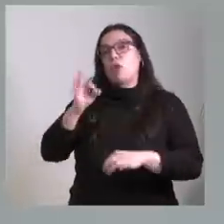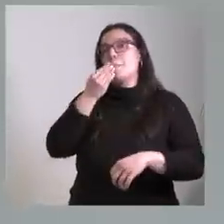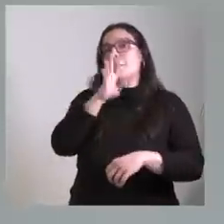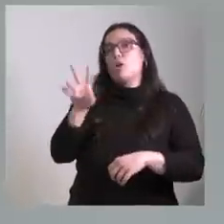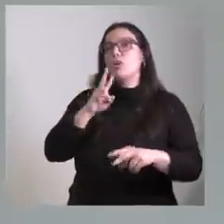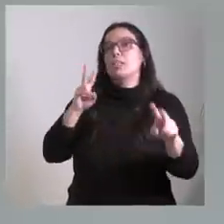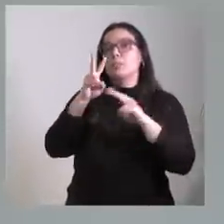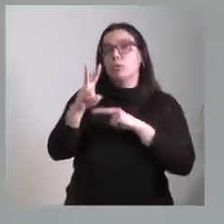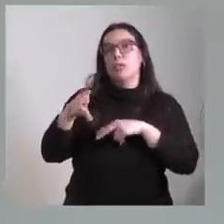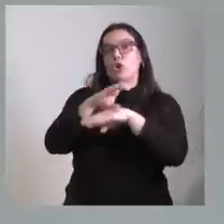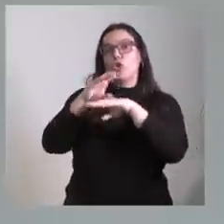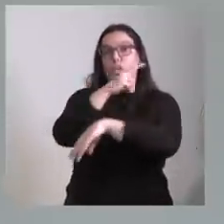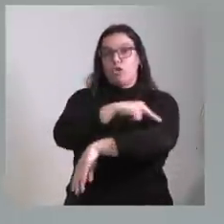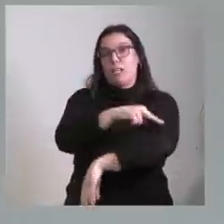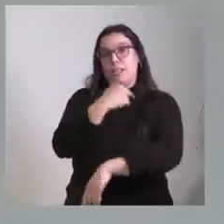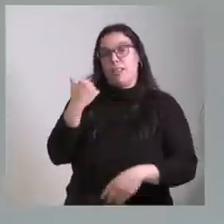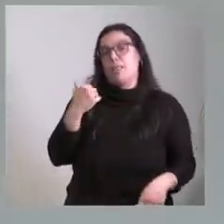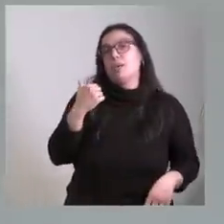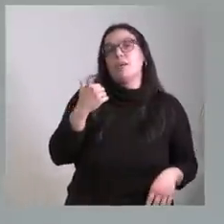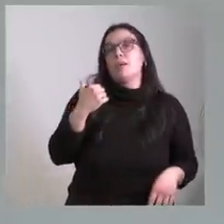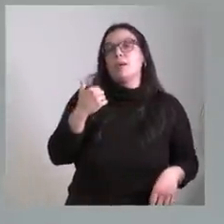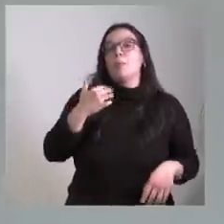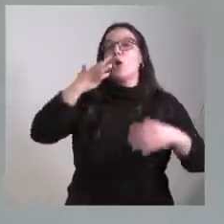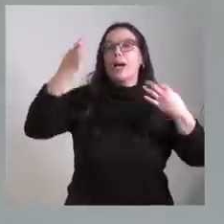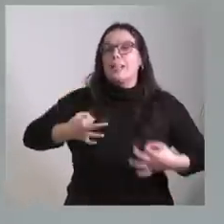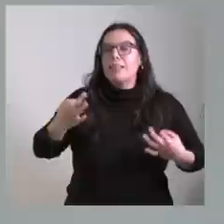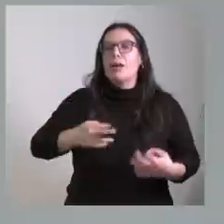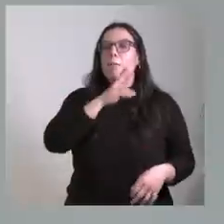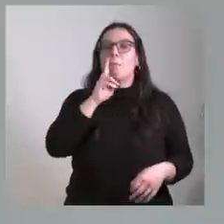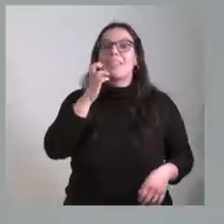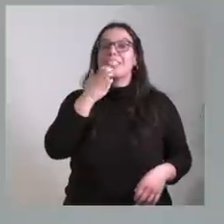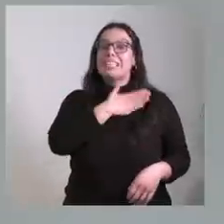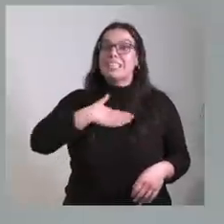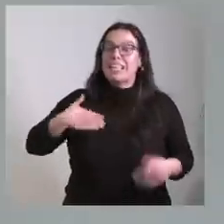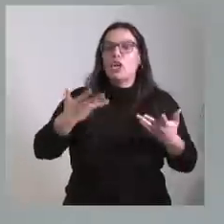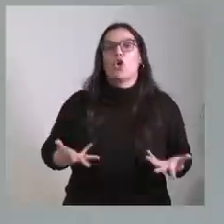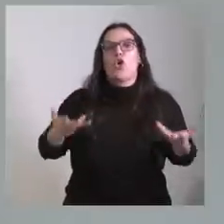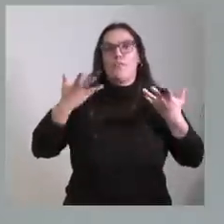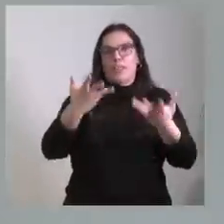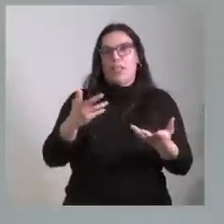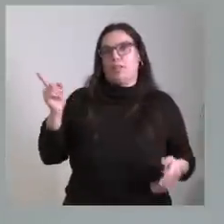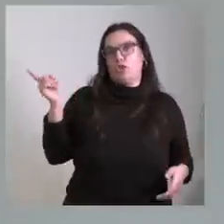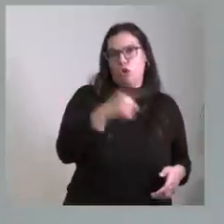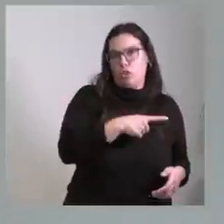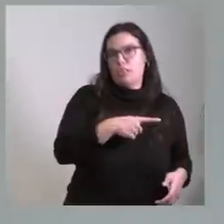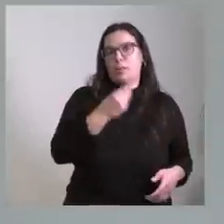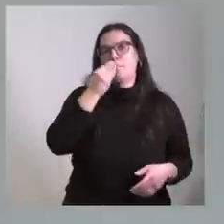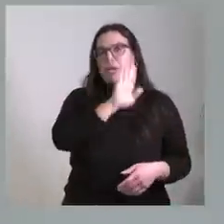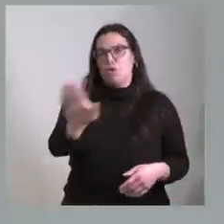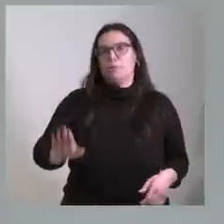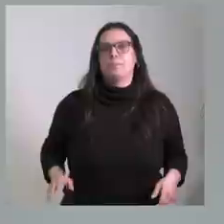mejor el consejero La idea es garantizar que las madres que quieran tener este servicio pues lo puedan tener todas de la mejor manera